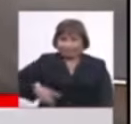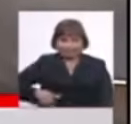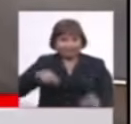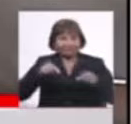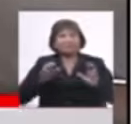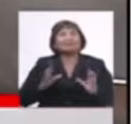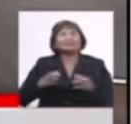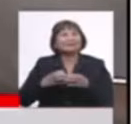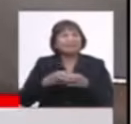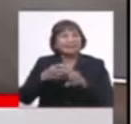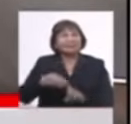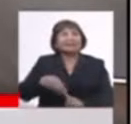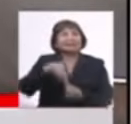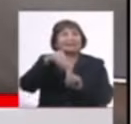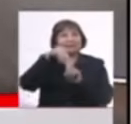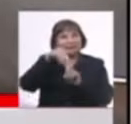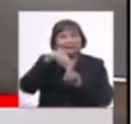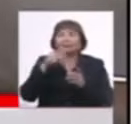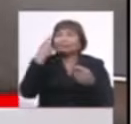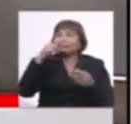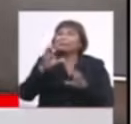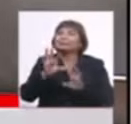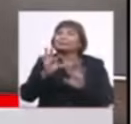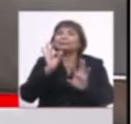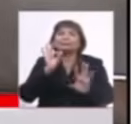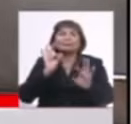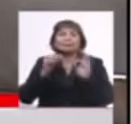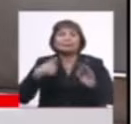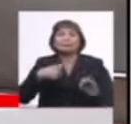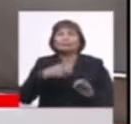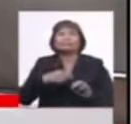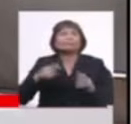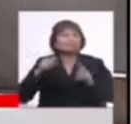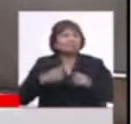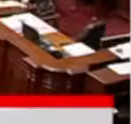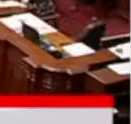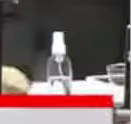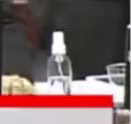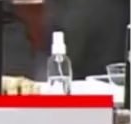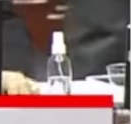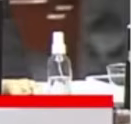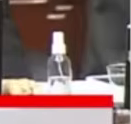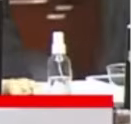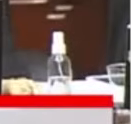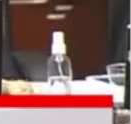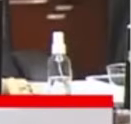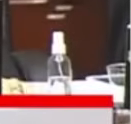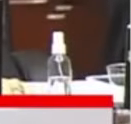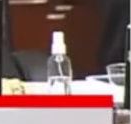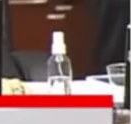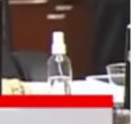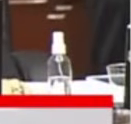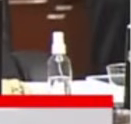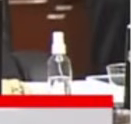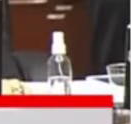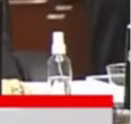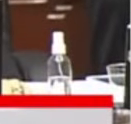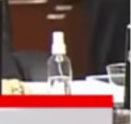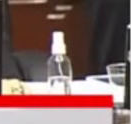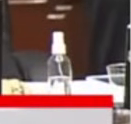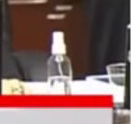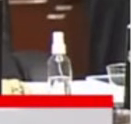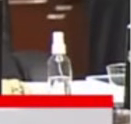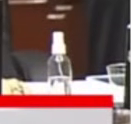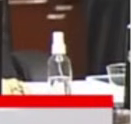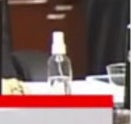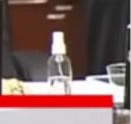comisión especial para elegir a los tribunos del Perú hemos logrado nombrar a los seis miembros